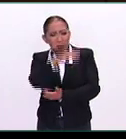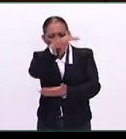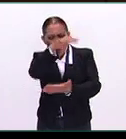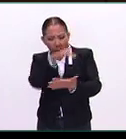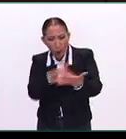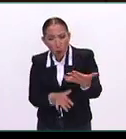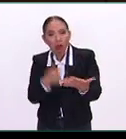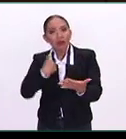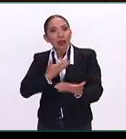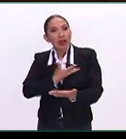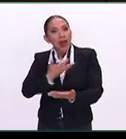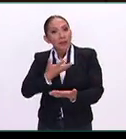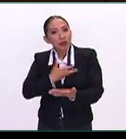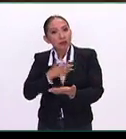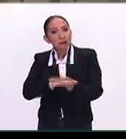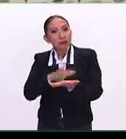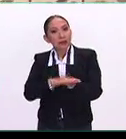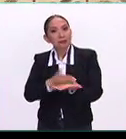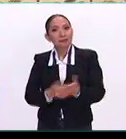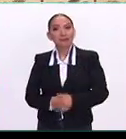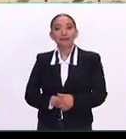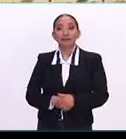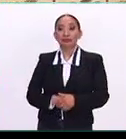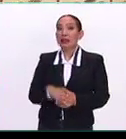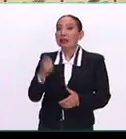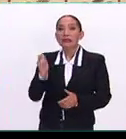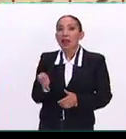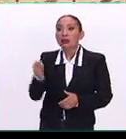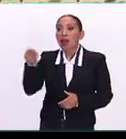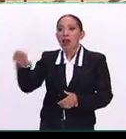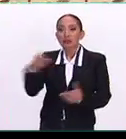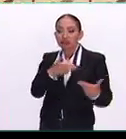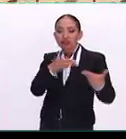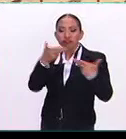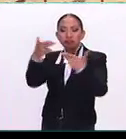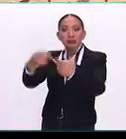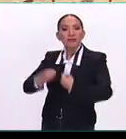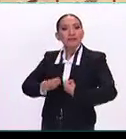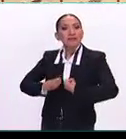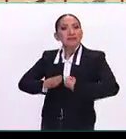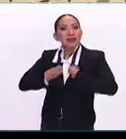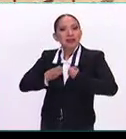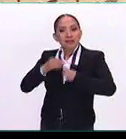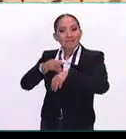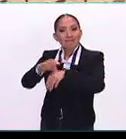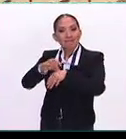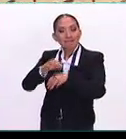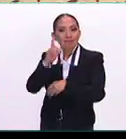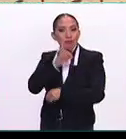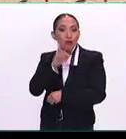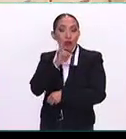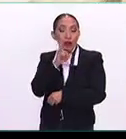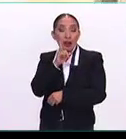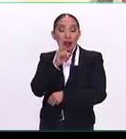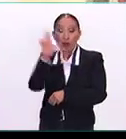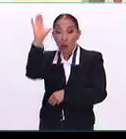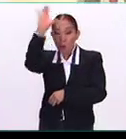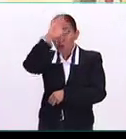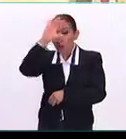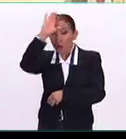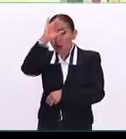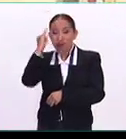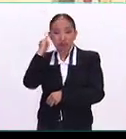huehuetlatoli que tenemos en los documentos. O sea, es un legado vivo. Yo creo que la cultura